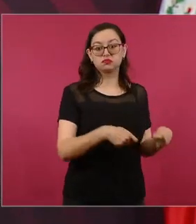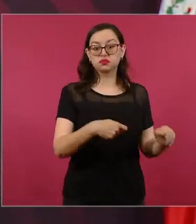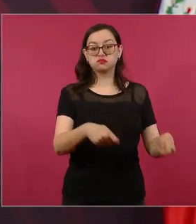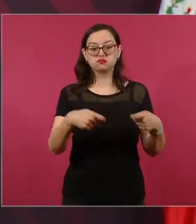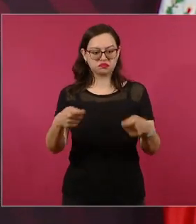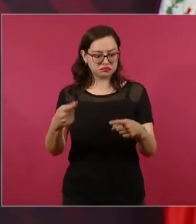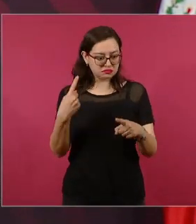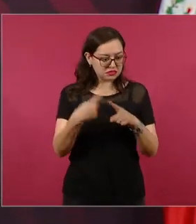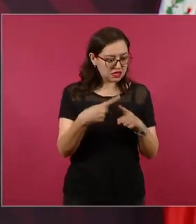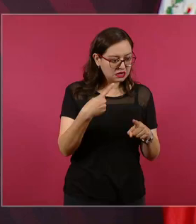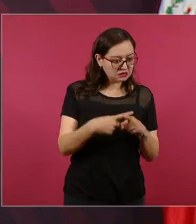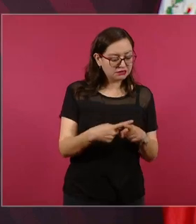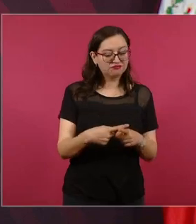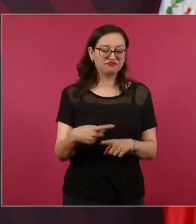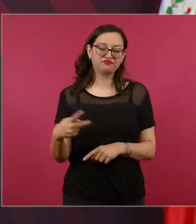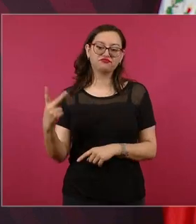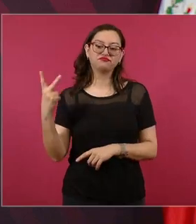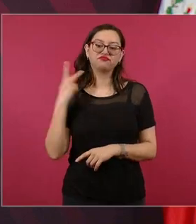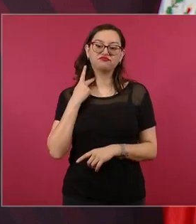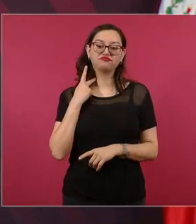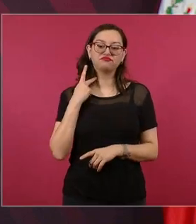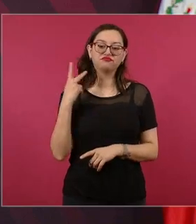políticos,